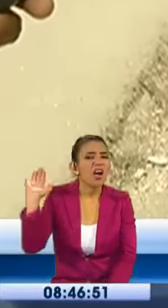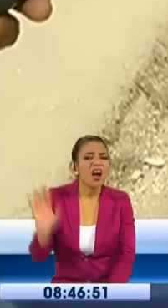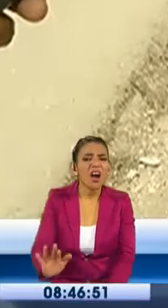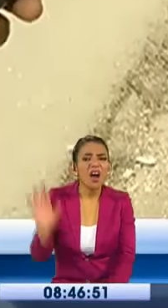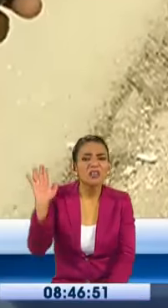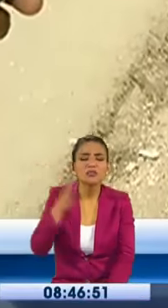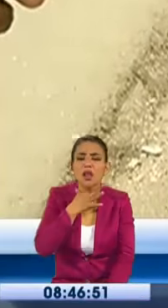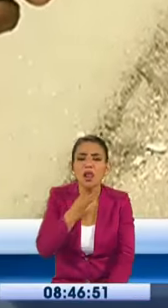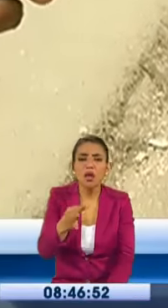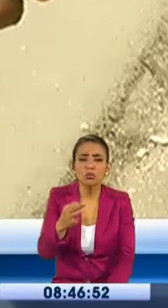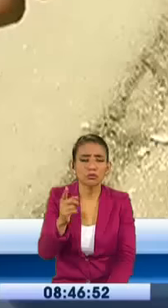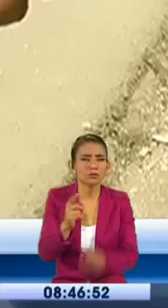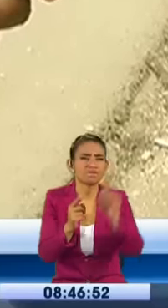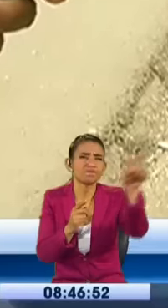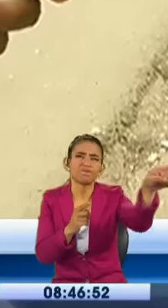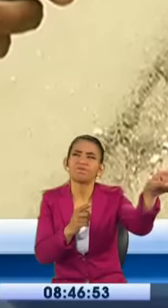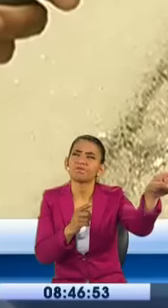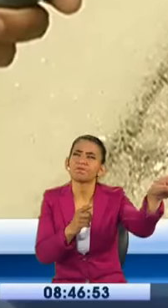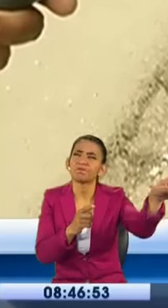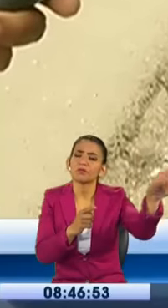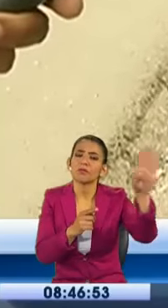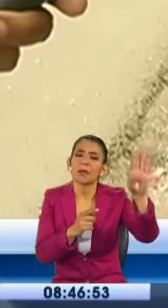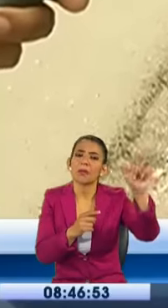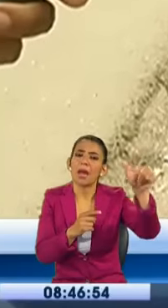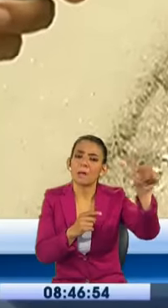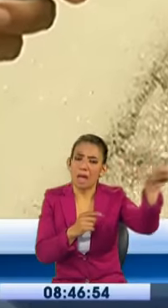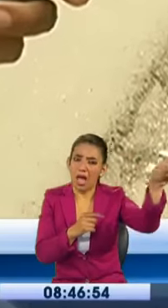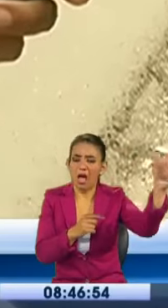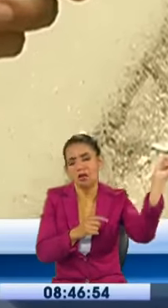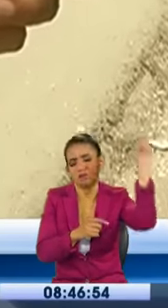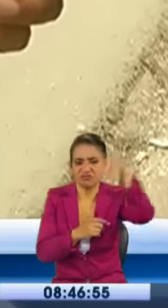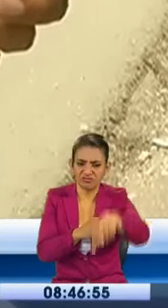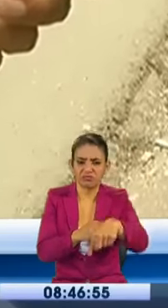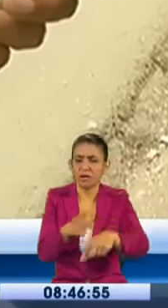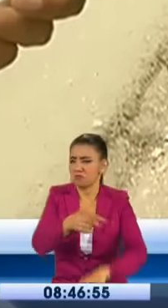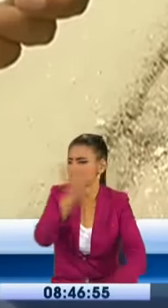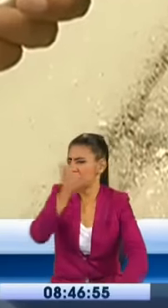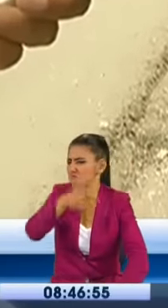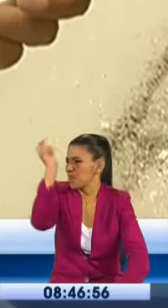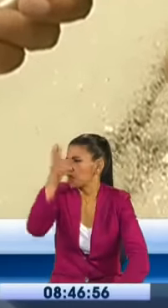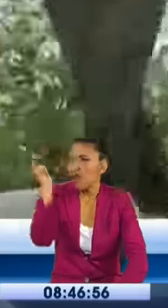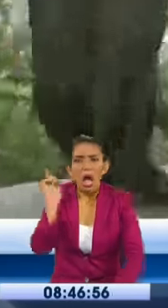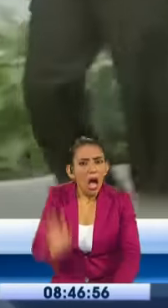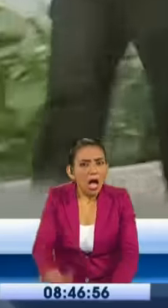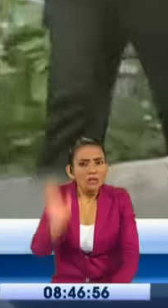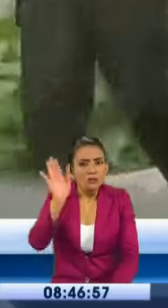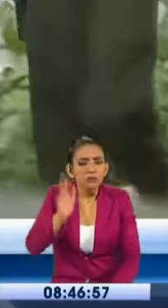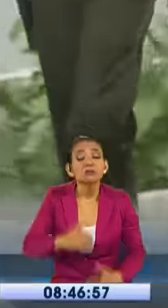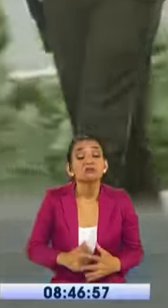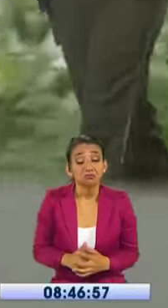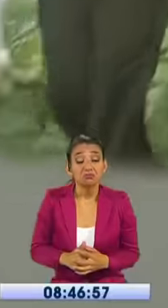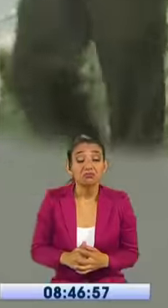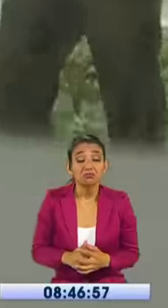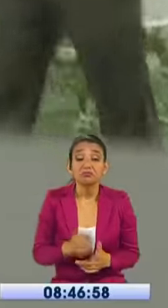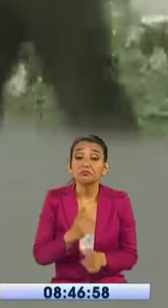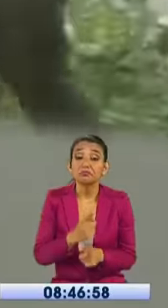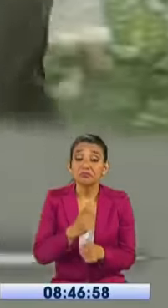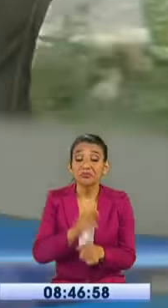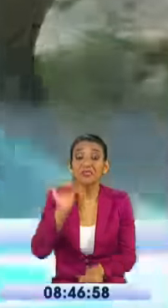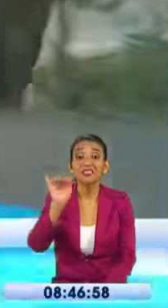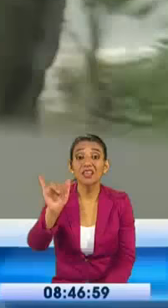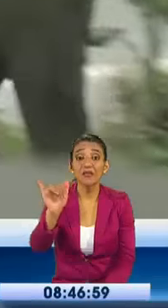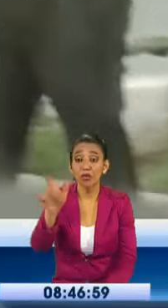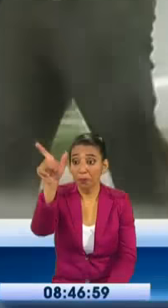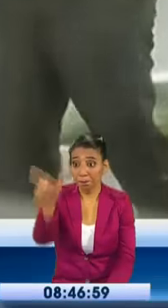aquí, él viene de allá de esa que le dicen Abraham, él viene a matar acá a la 98 a la gente. Este sábado, alias Coco, fue